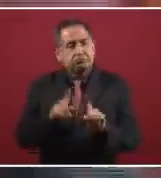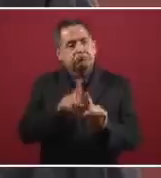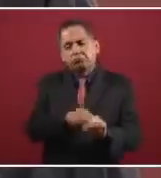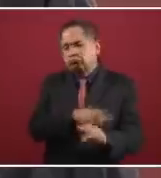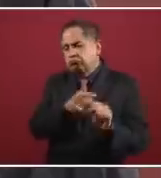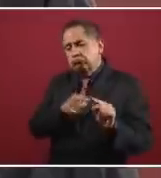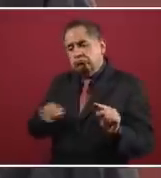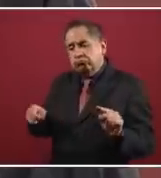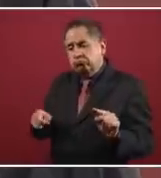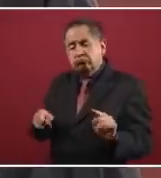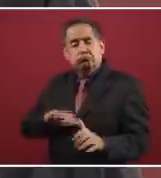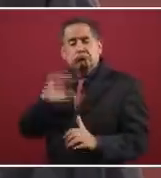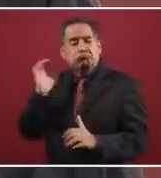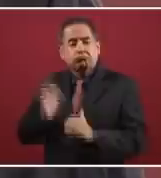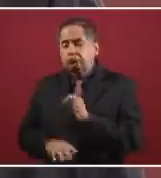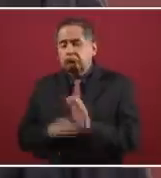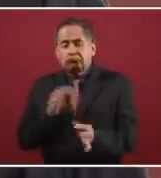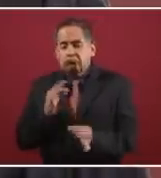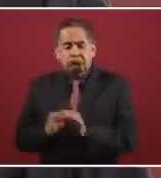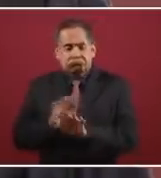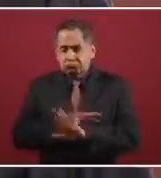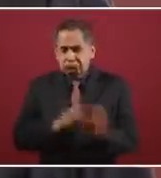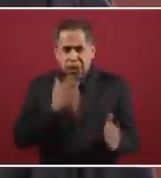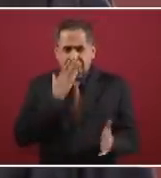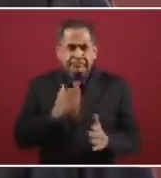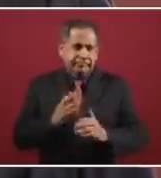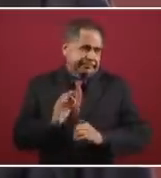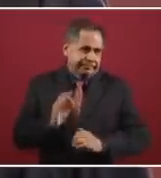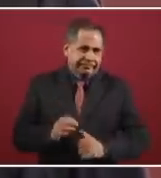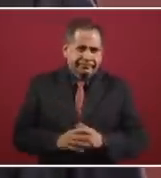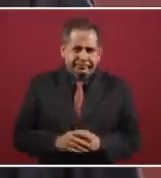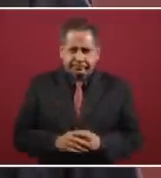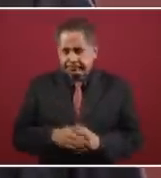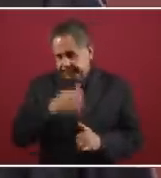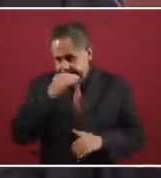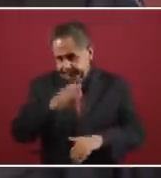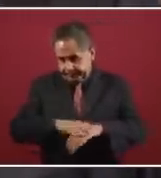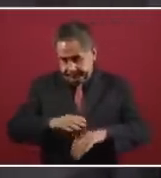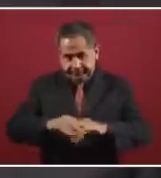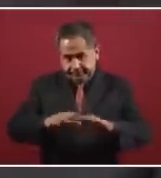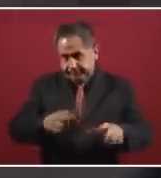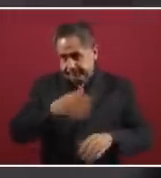está terminado. Ya lo adelanto.